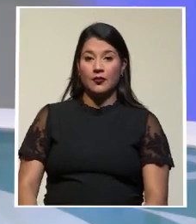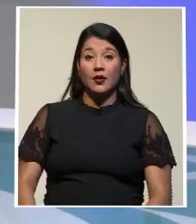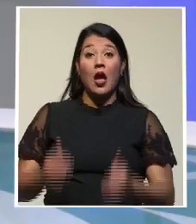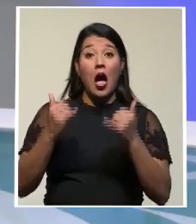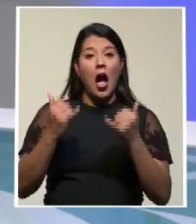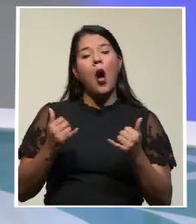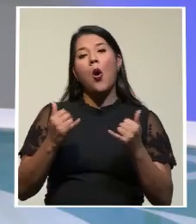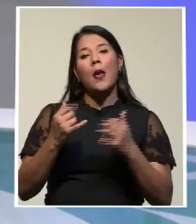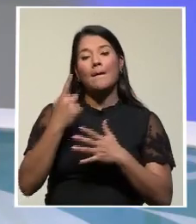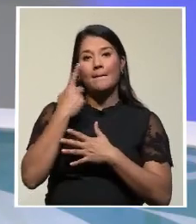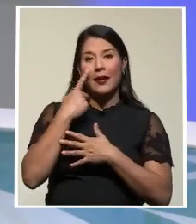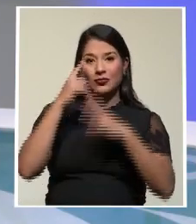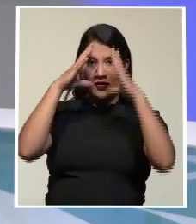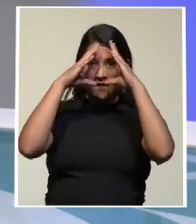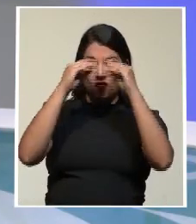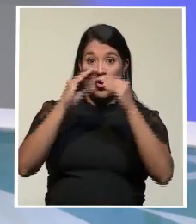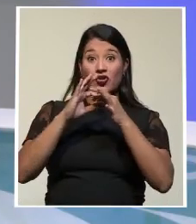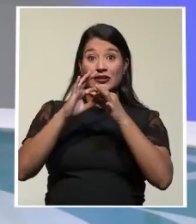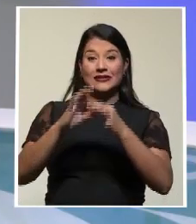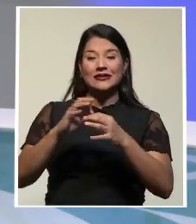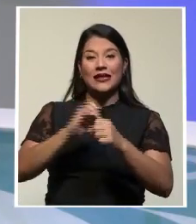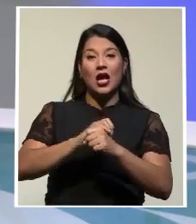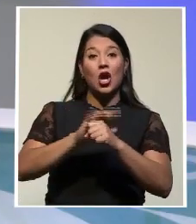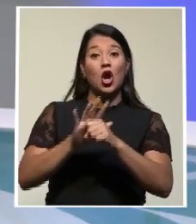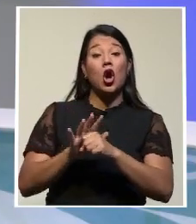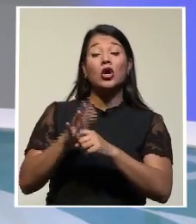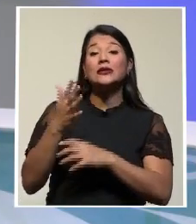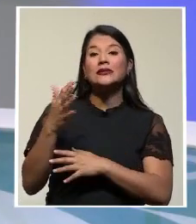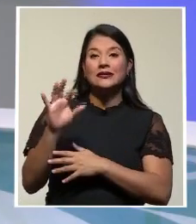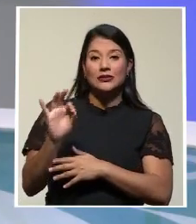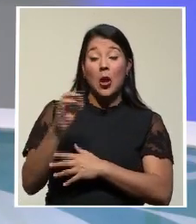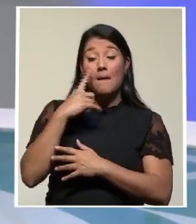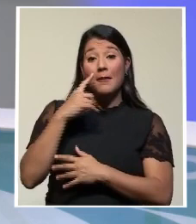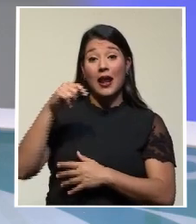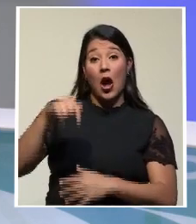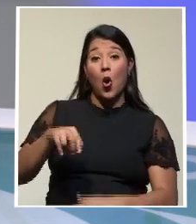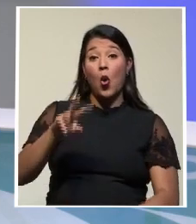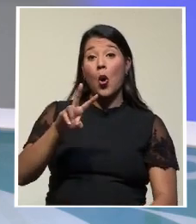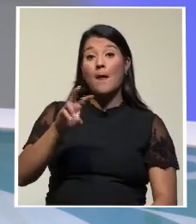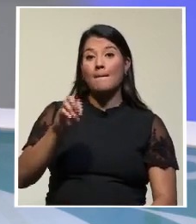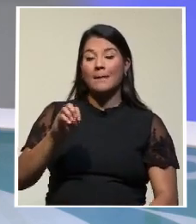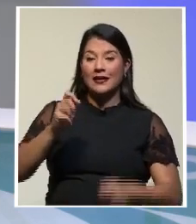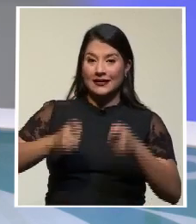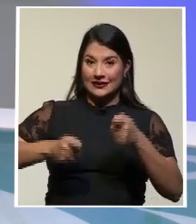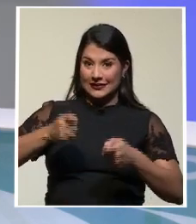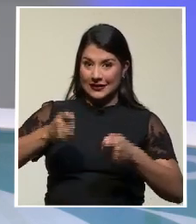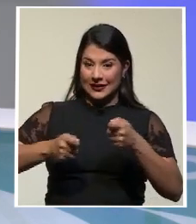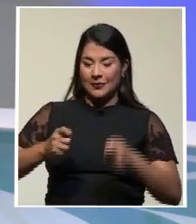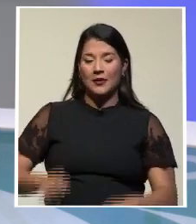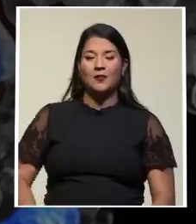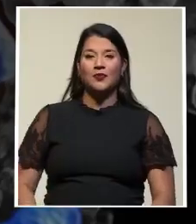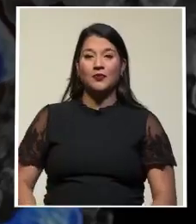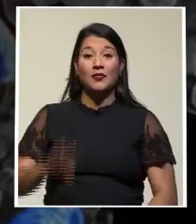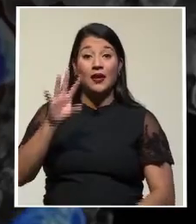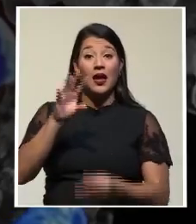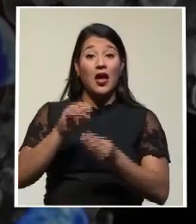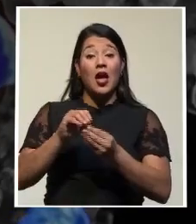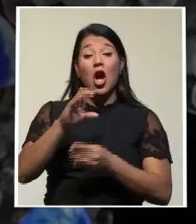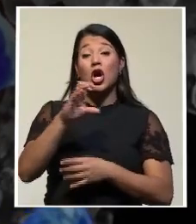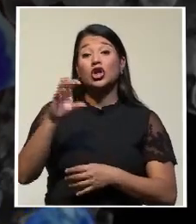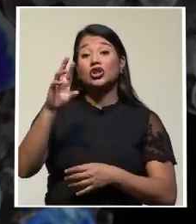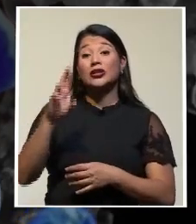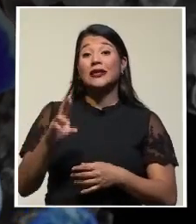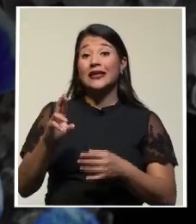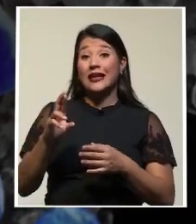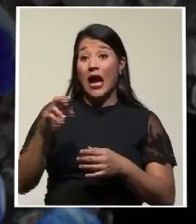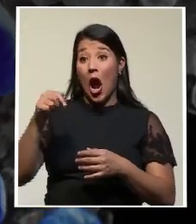Vamos ahora a repasar los datos pandémicos para hoy, 20 de septiembre. En total, el país registra en las